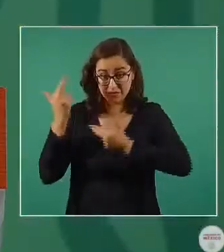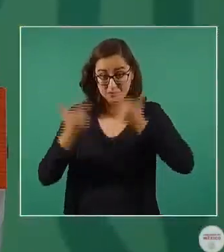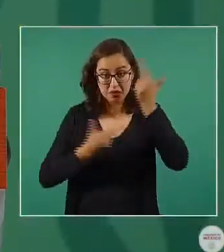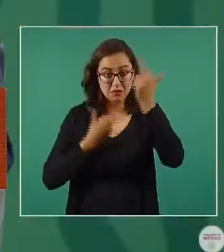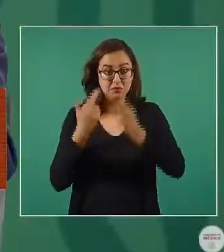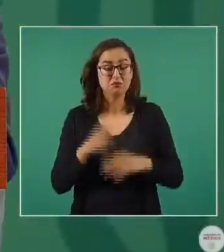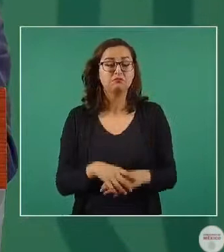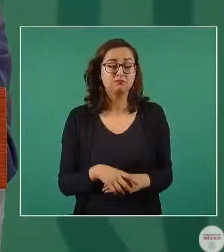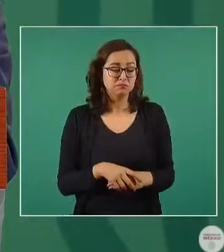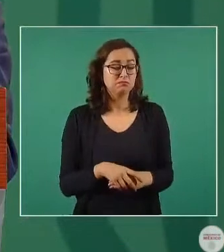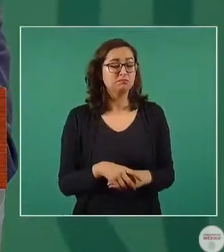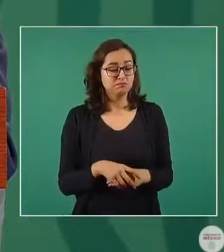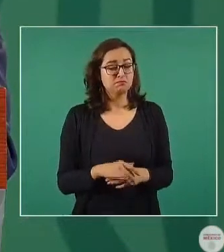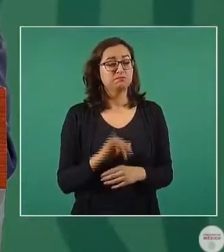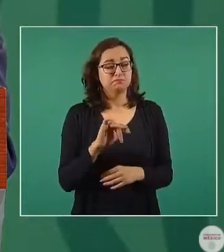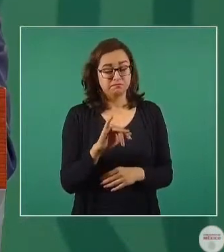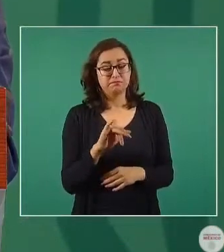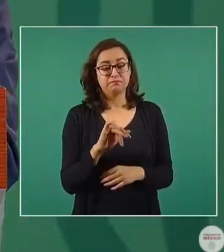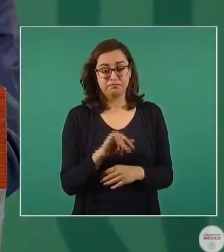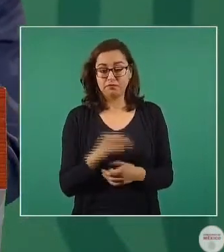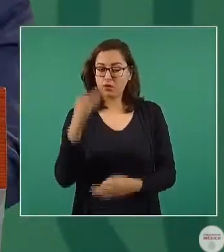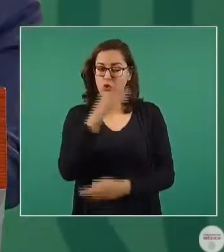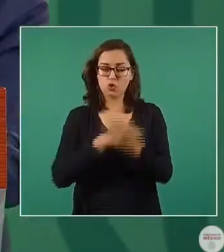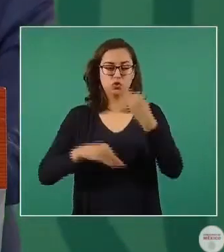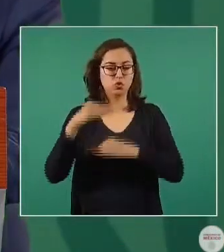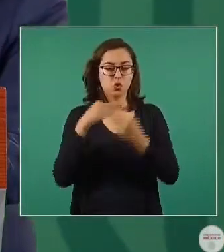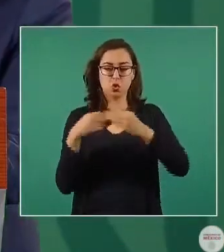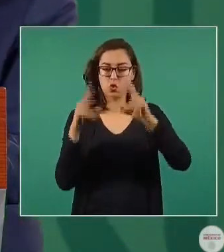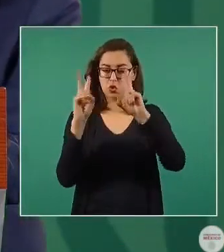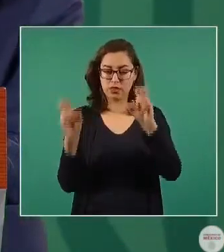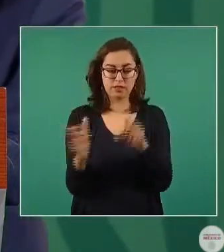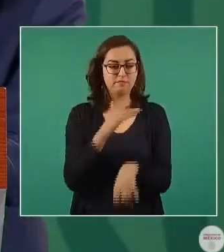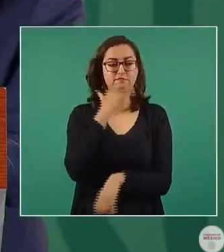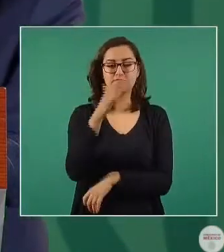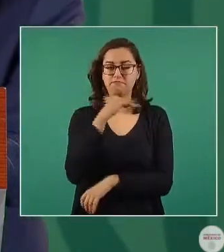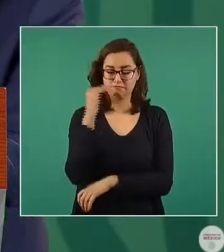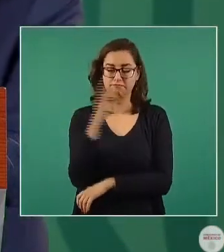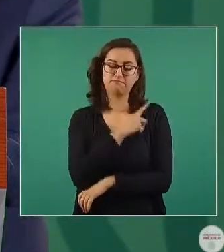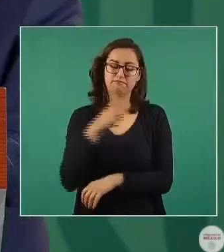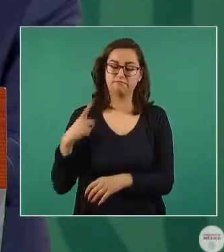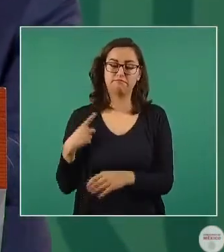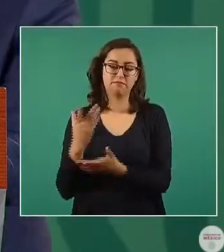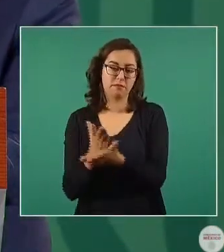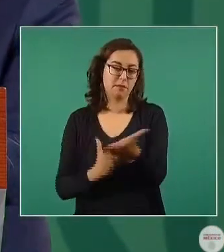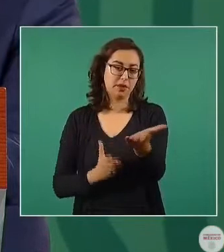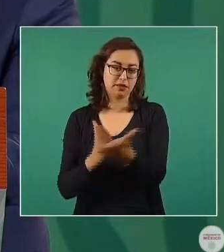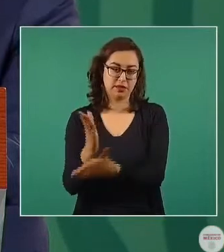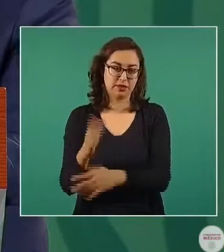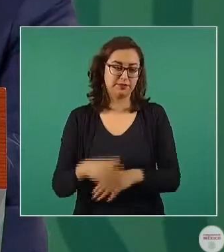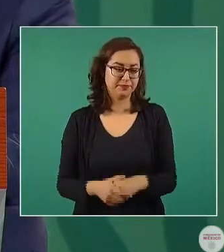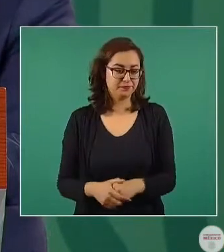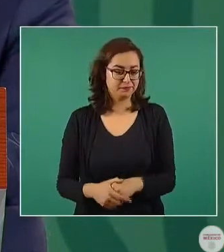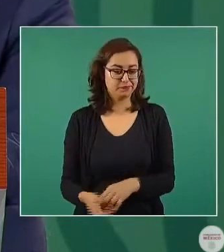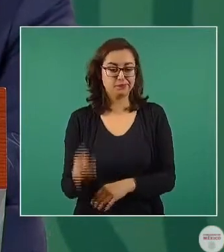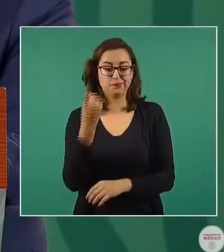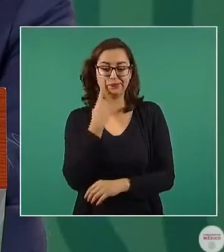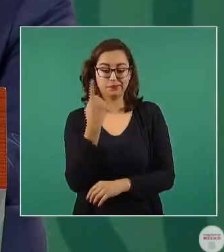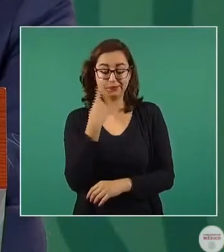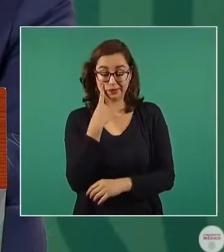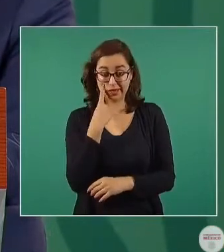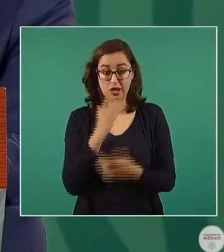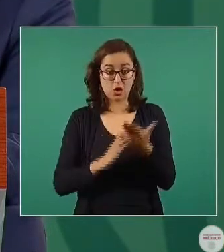pues todo lo que es corrupción, todos esos contratos los APPs